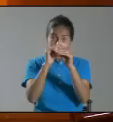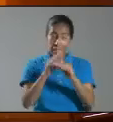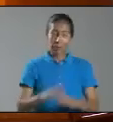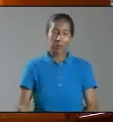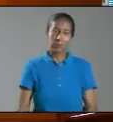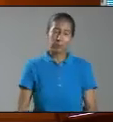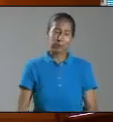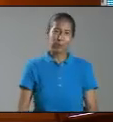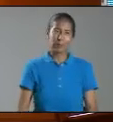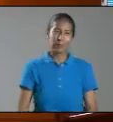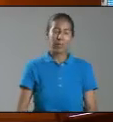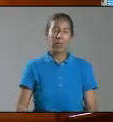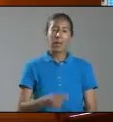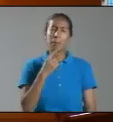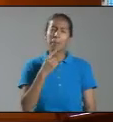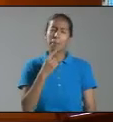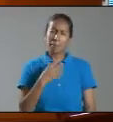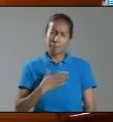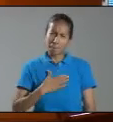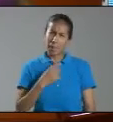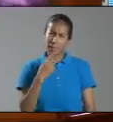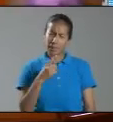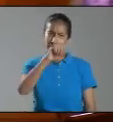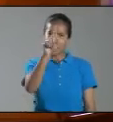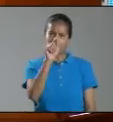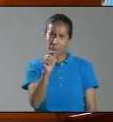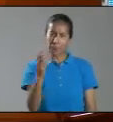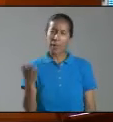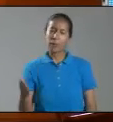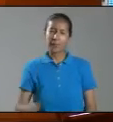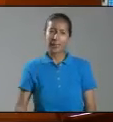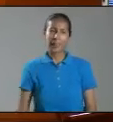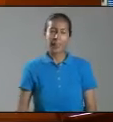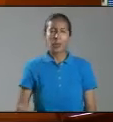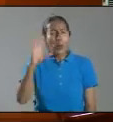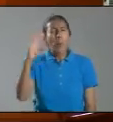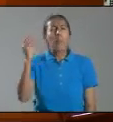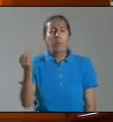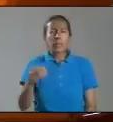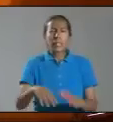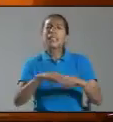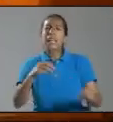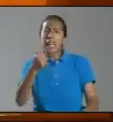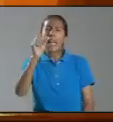dijeron. Porque hay humo en tus ojos, le dije yo.